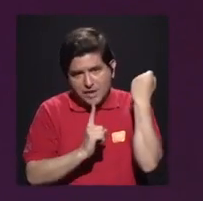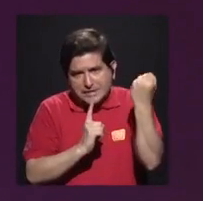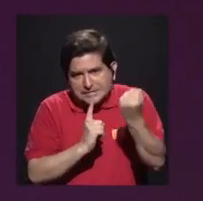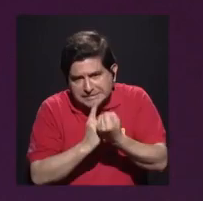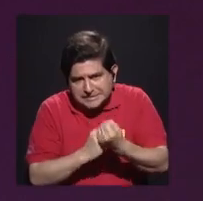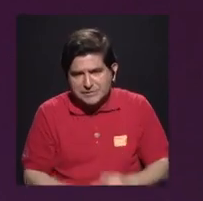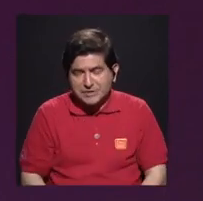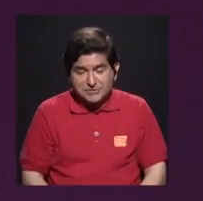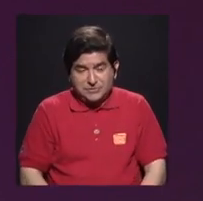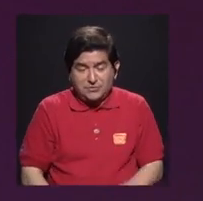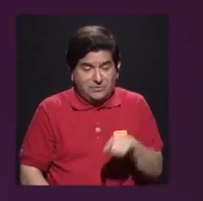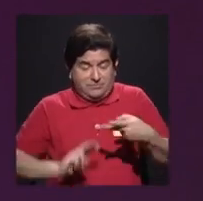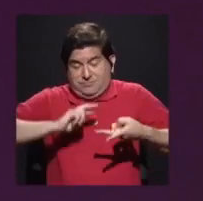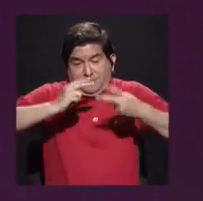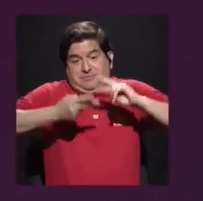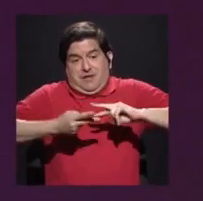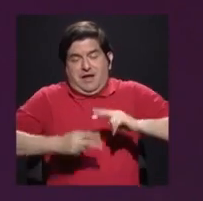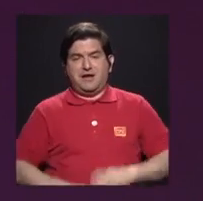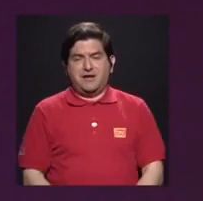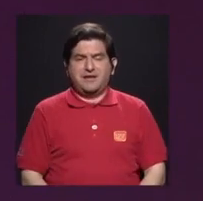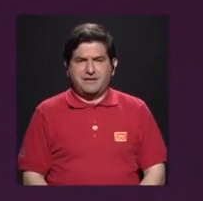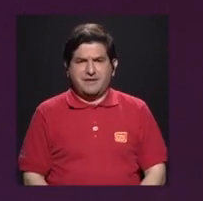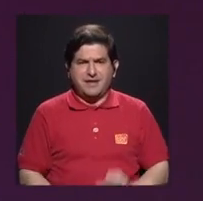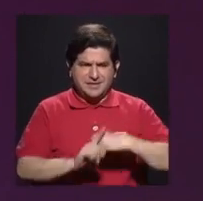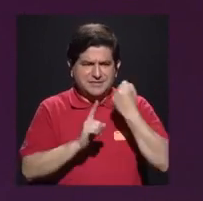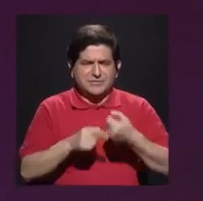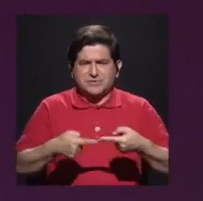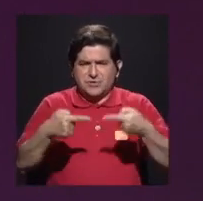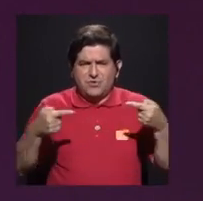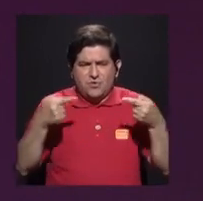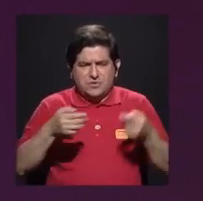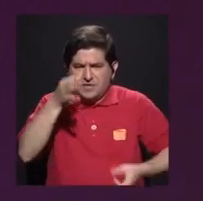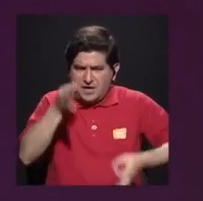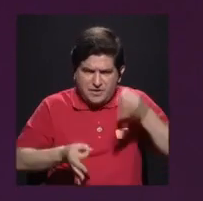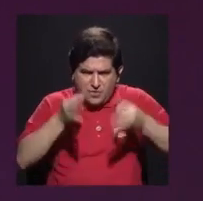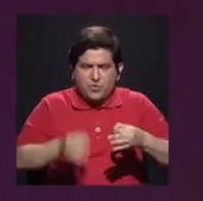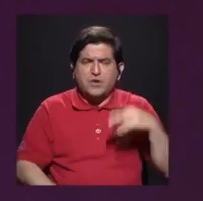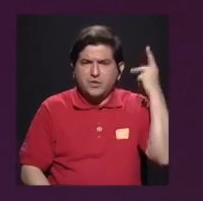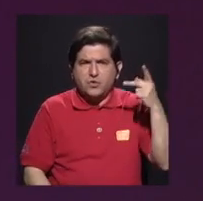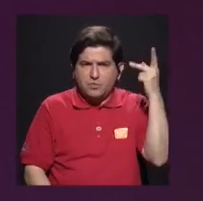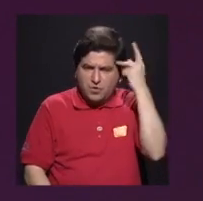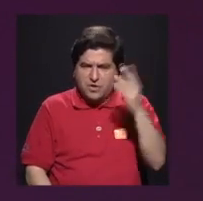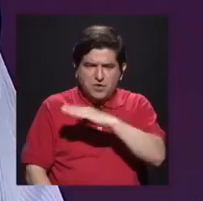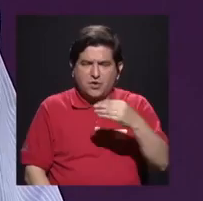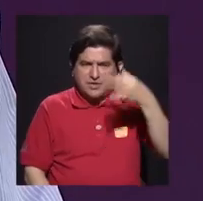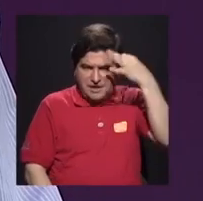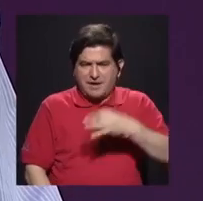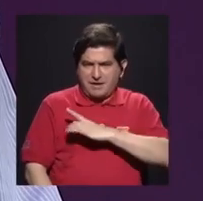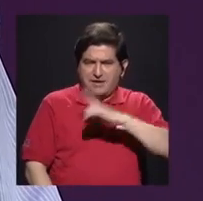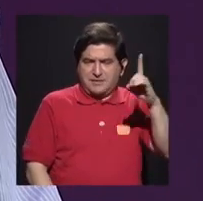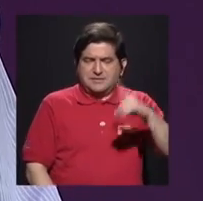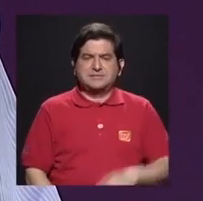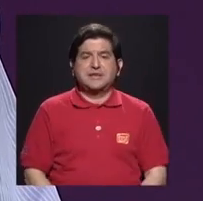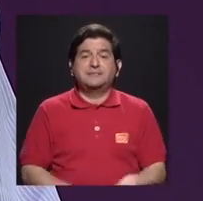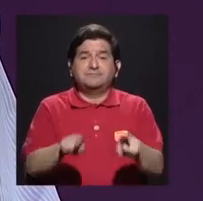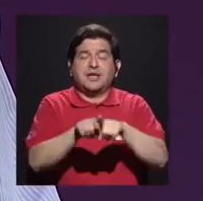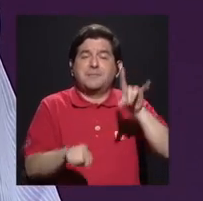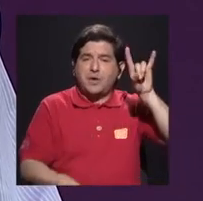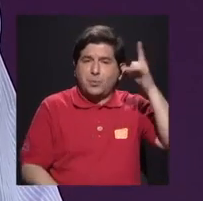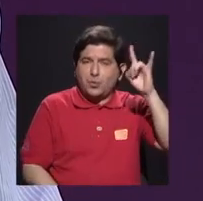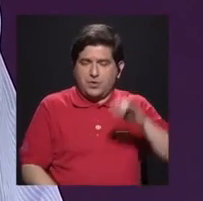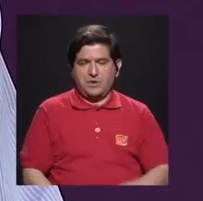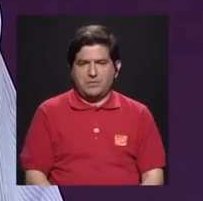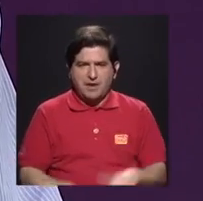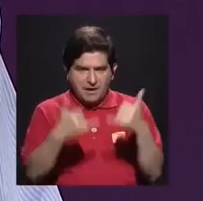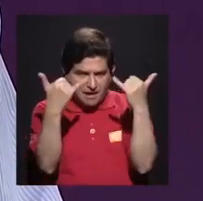porque eso es lo que es un anacronismo jurídico de político y yo me atrevo a decir que incluso teológico nos ha acompañado a bolivia y